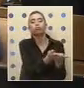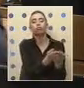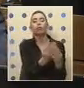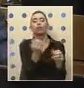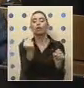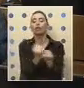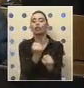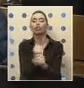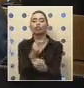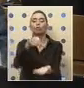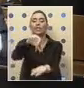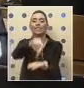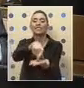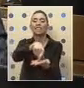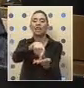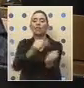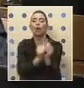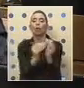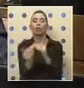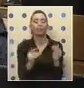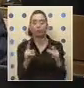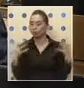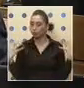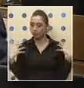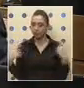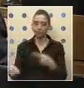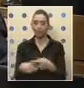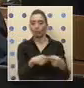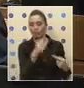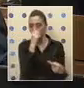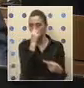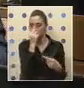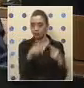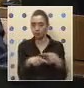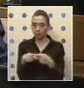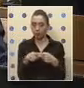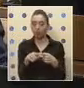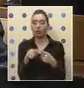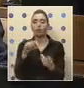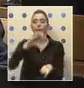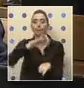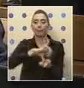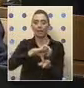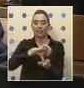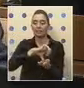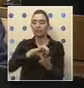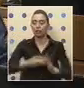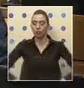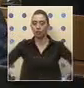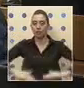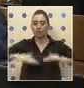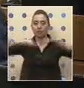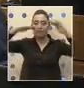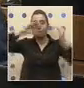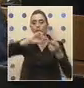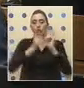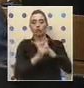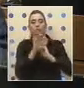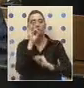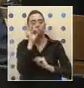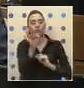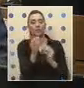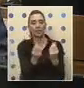a una junta de vecinos. La responsabilidad social que tiene que ver con el país donde crecen y donde se enriquecen.